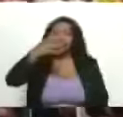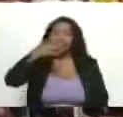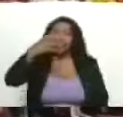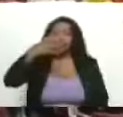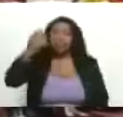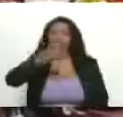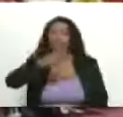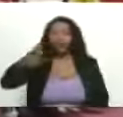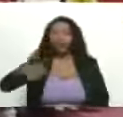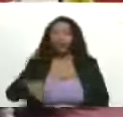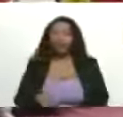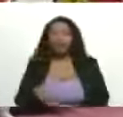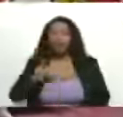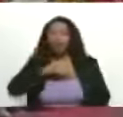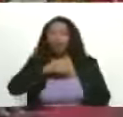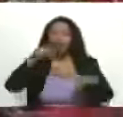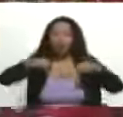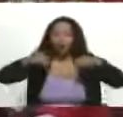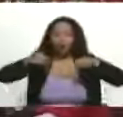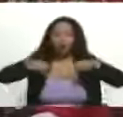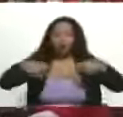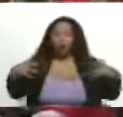Aquí estamos todos y todas